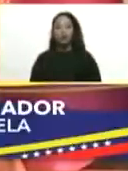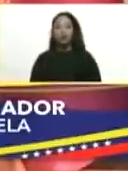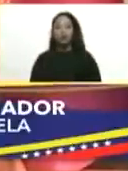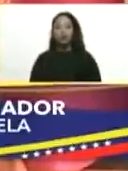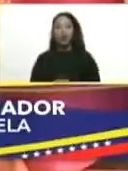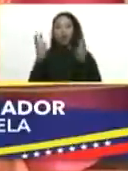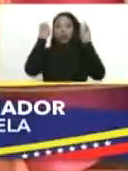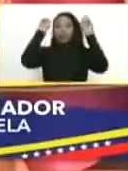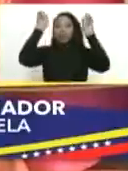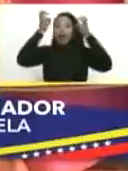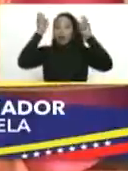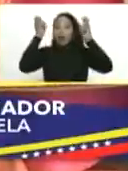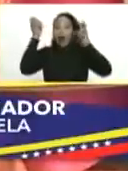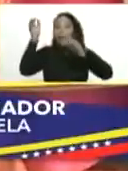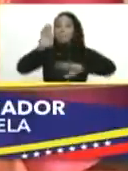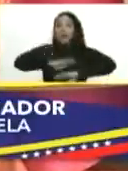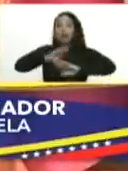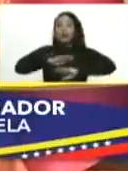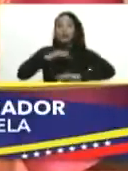del beneficio mutuo